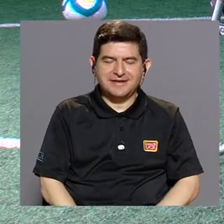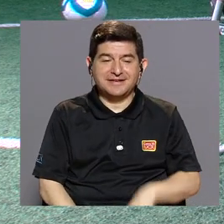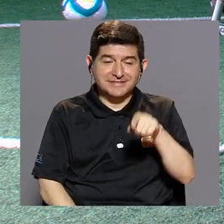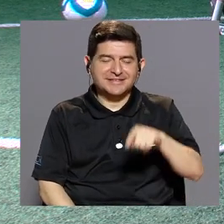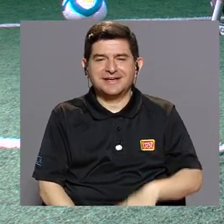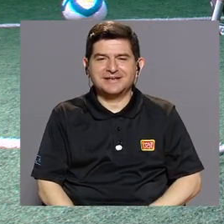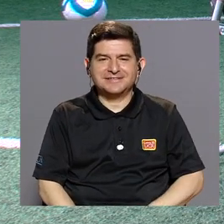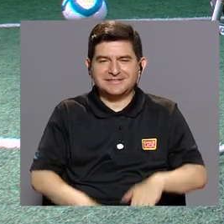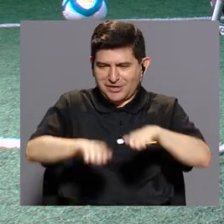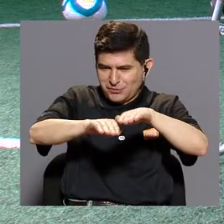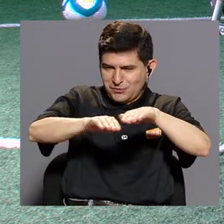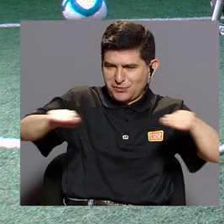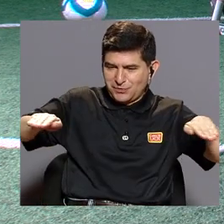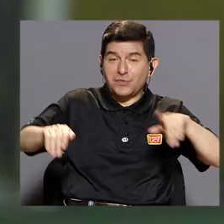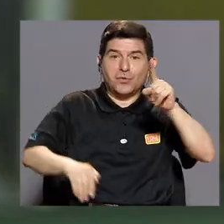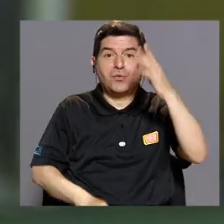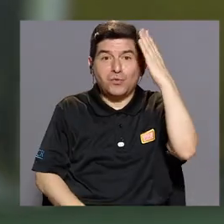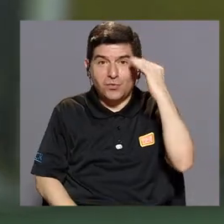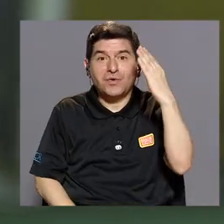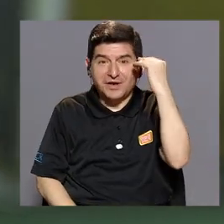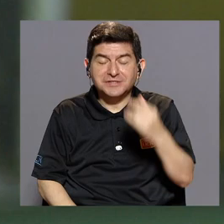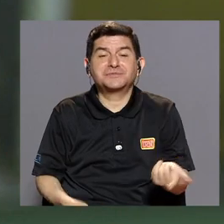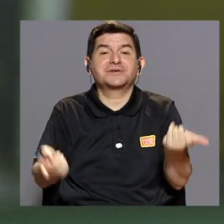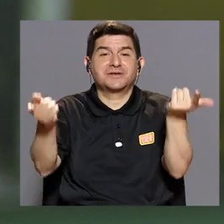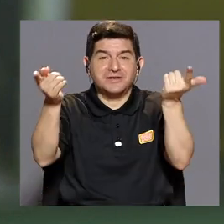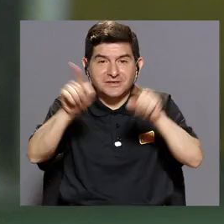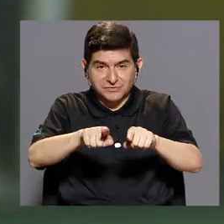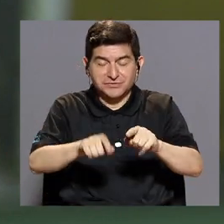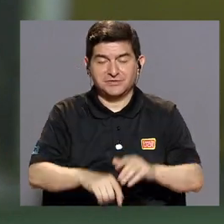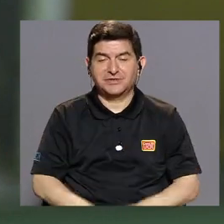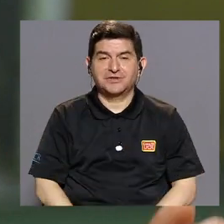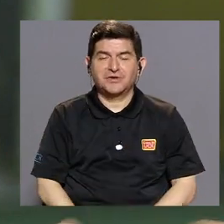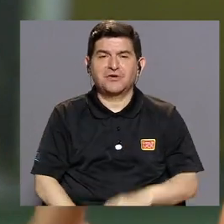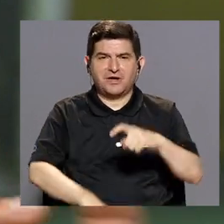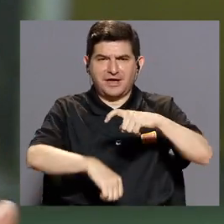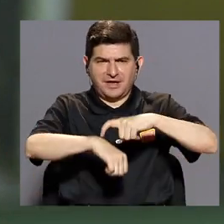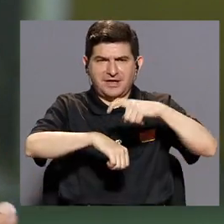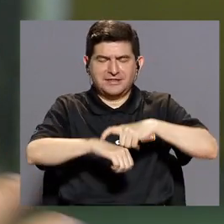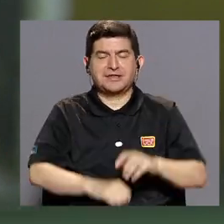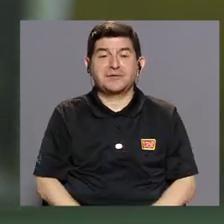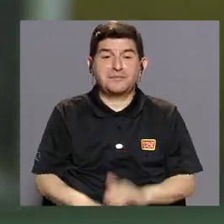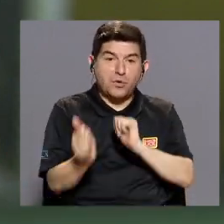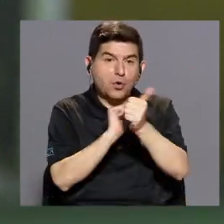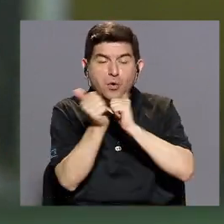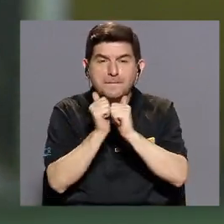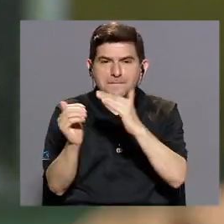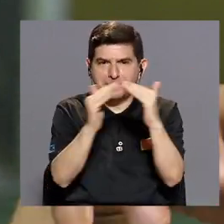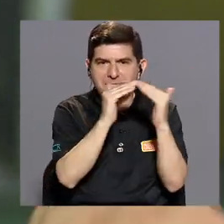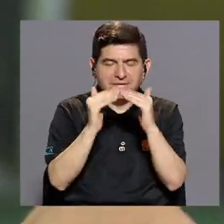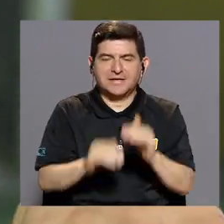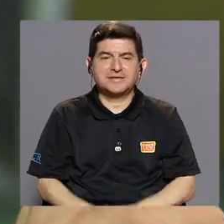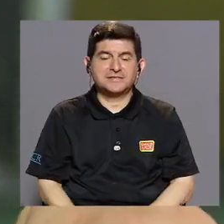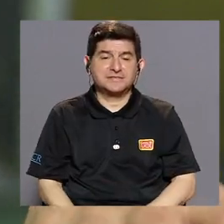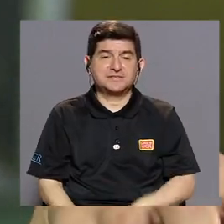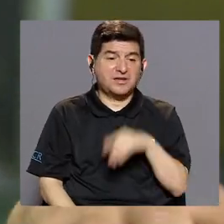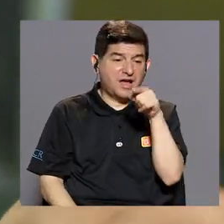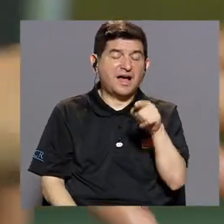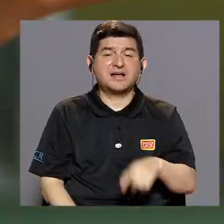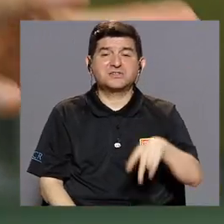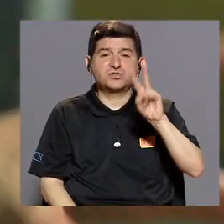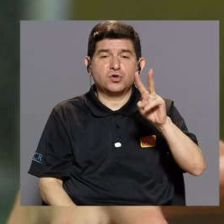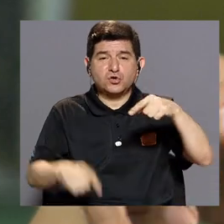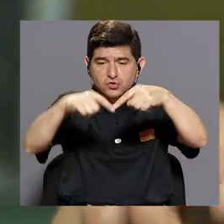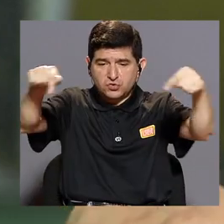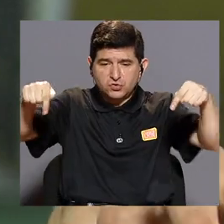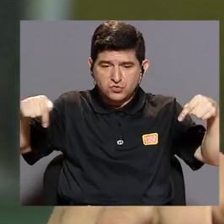cemento, ¿verdad? Incluso hasta tuvimos una experiencia como cuando hacían torneos de barrios. Los Jardines son 2 cuadras, o en ese momento,